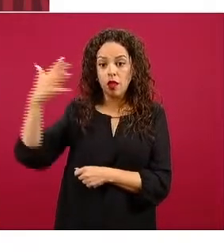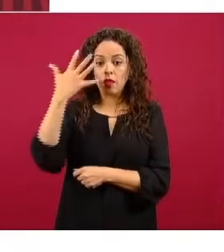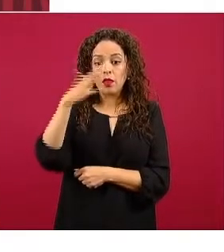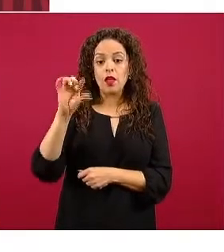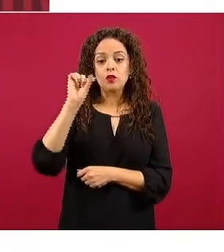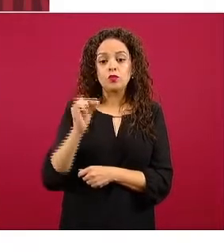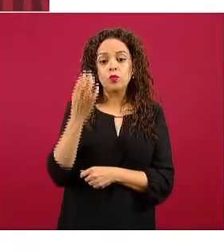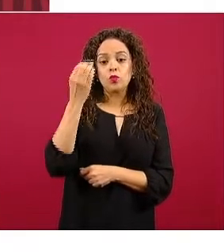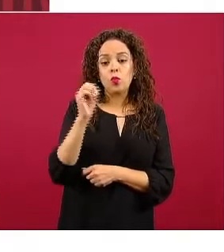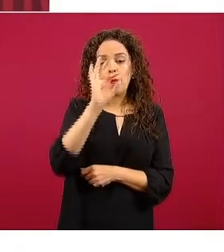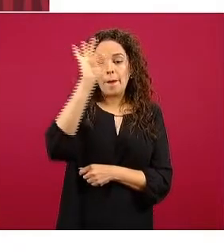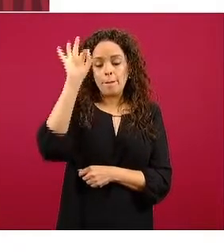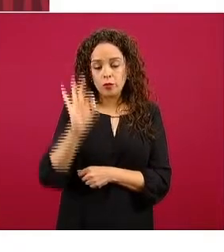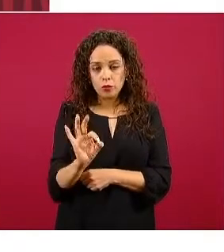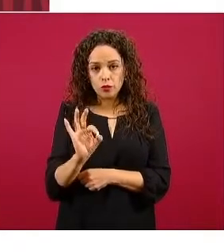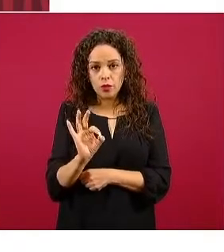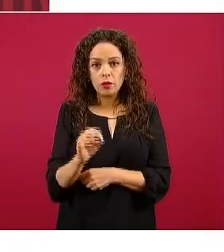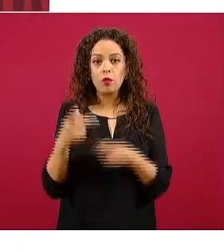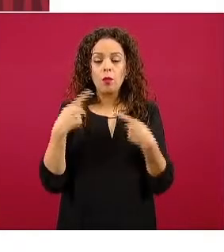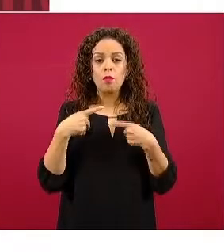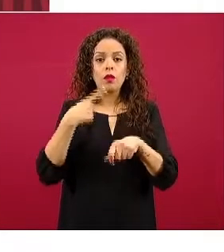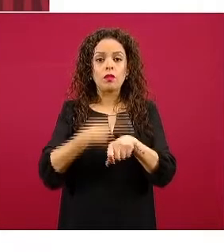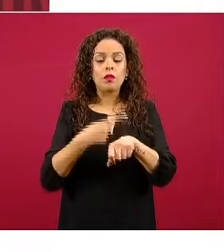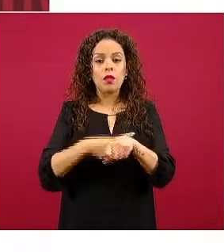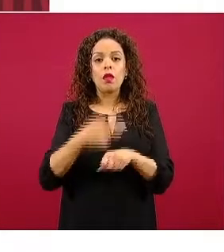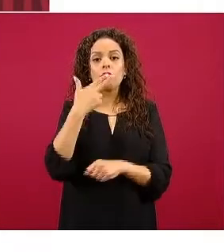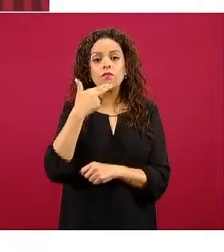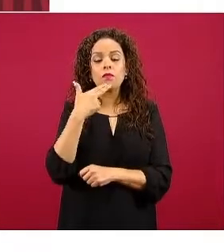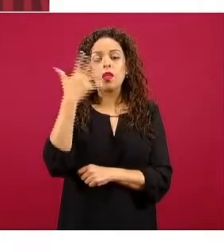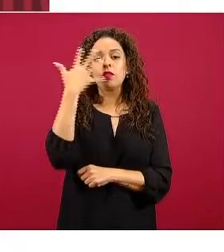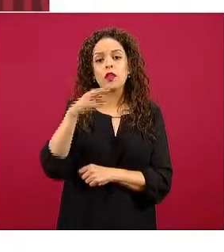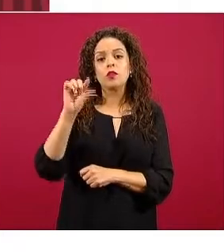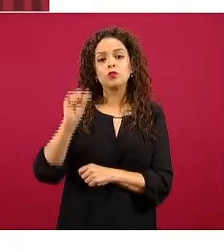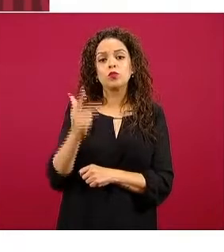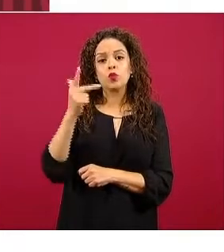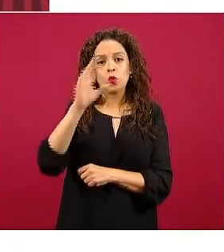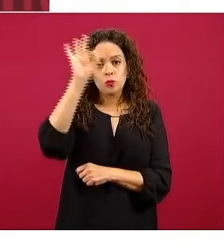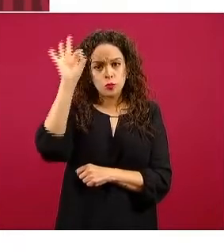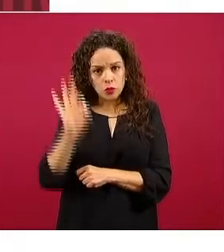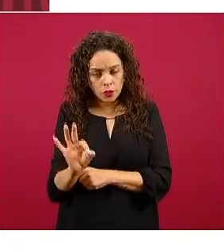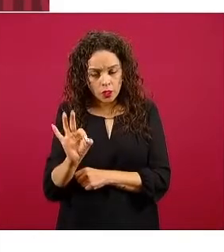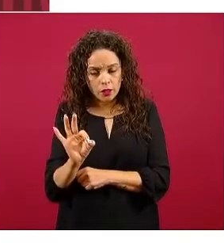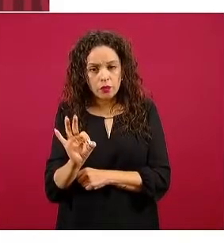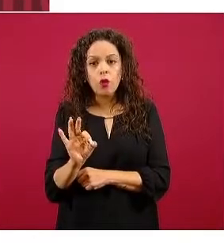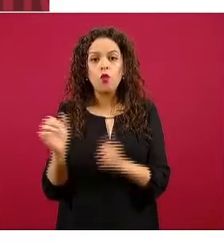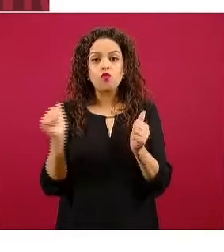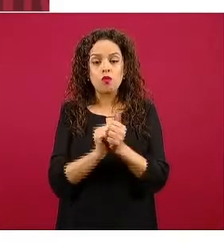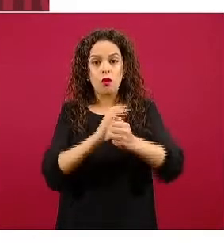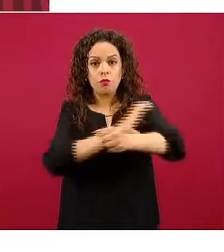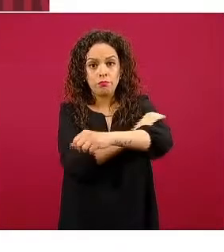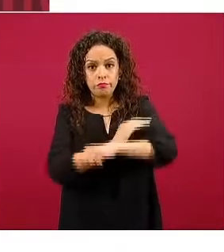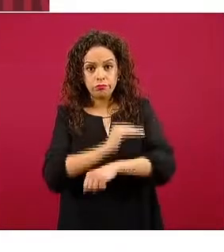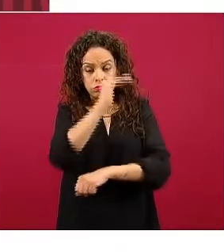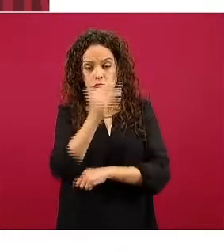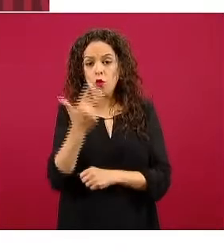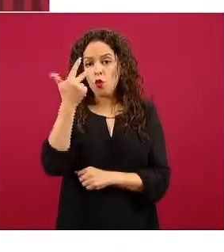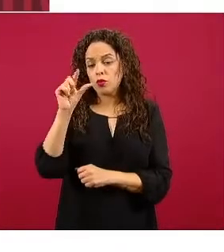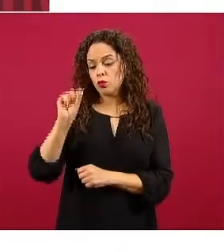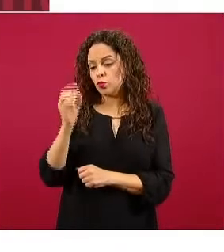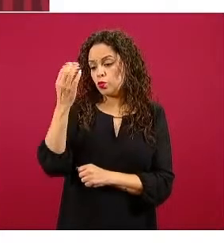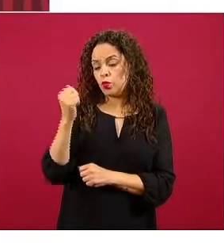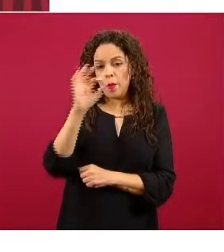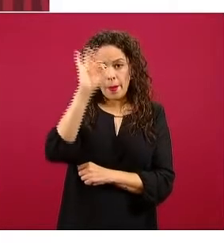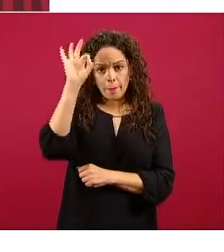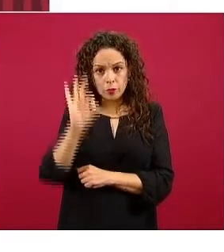10.9%. Personas que viven con diabetes, 10.8%, personas que viven con hipertensión,